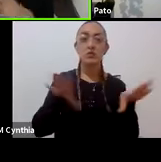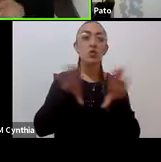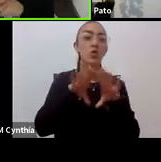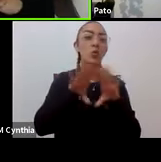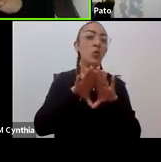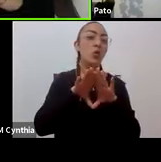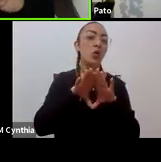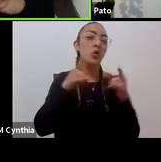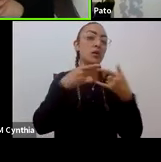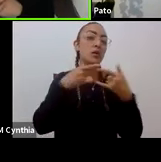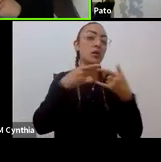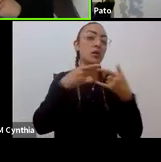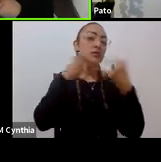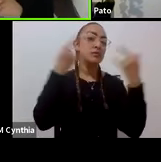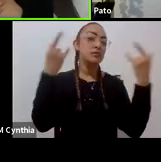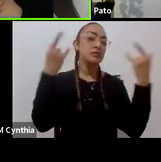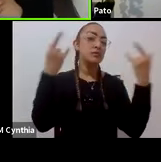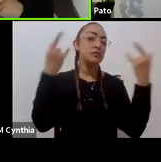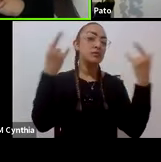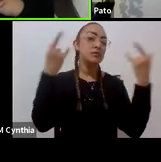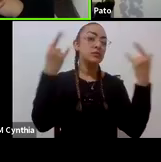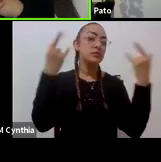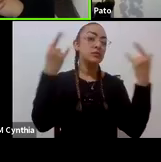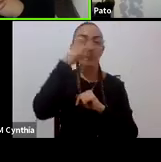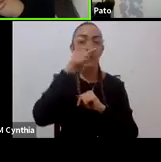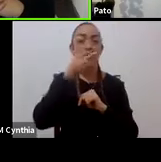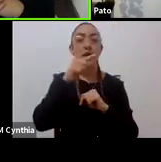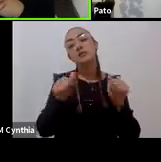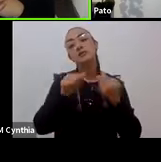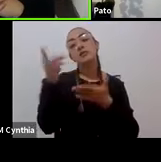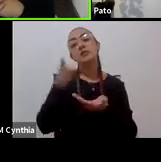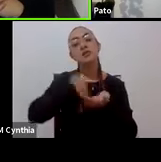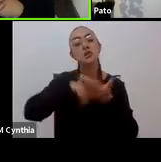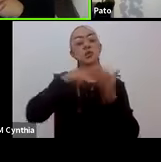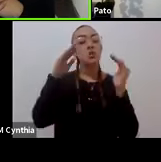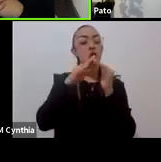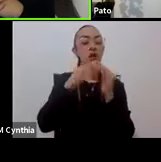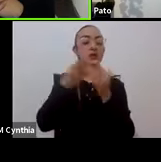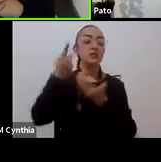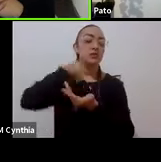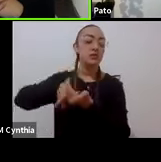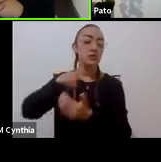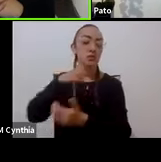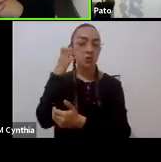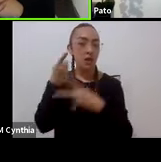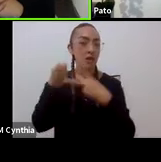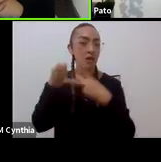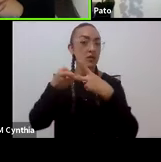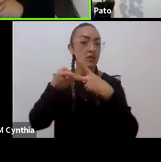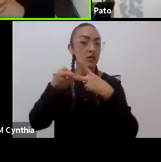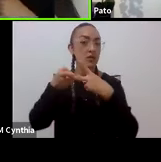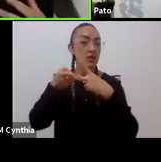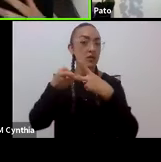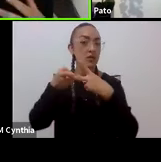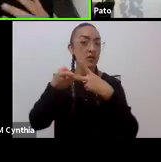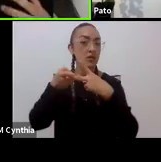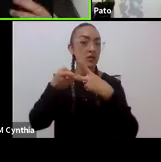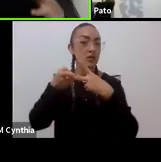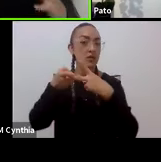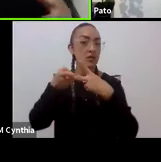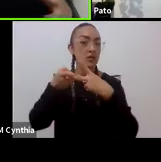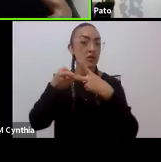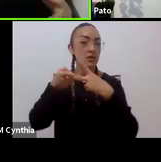pedagógica para la construcción de paz en el aula o casa. Y van a ser una serie de talleres que vamos a tener durante todo el año en los cuales vamos